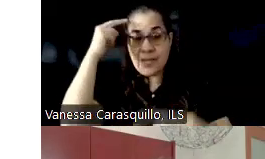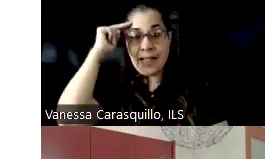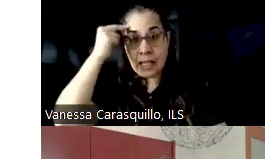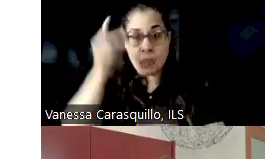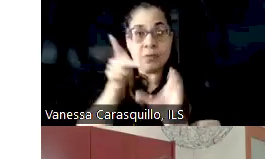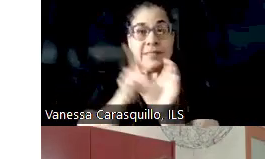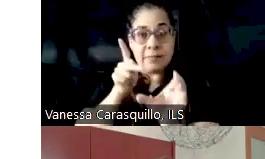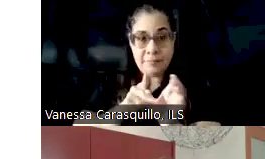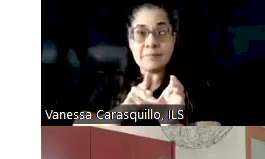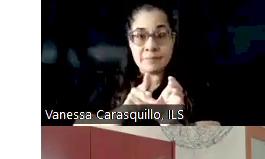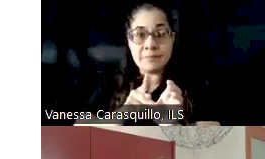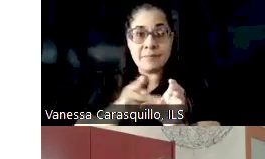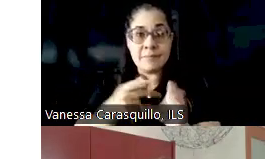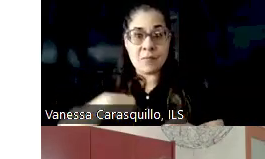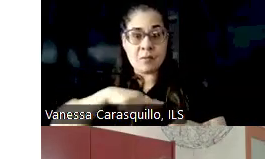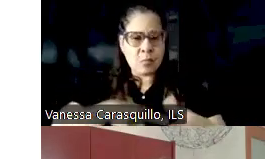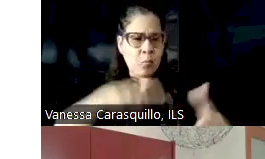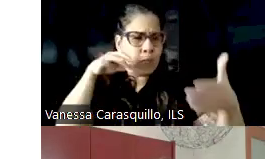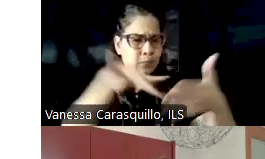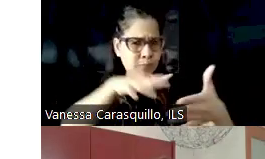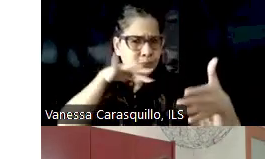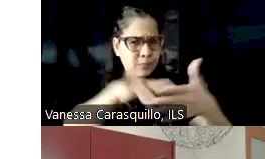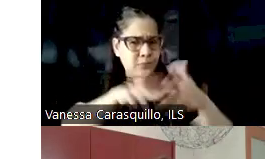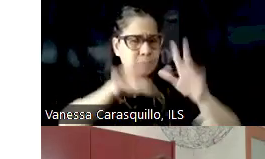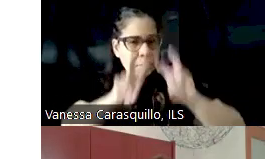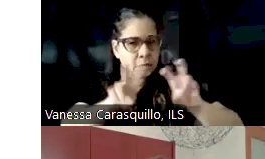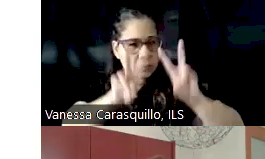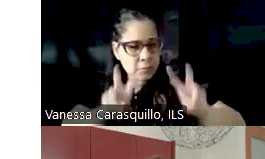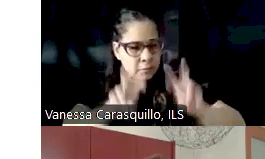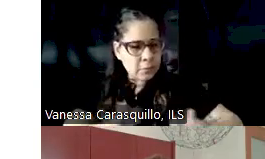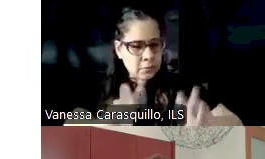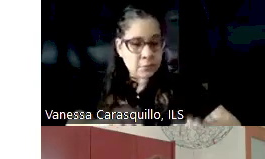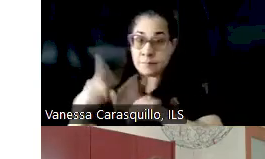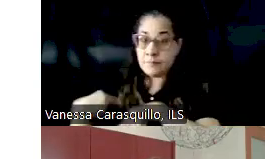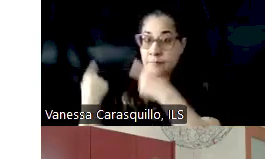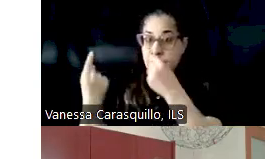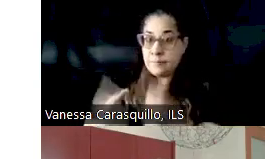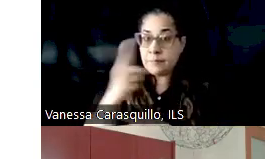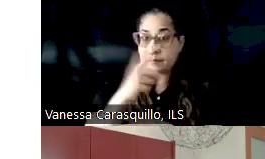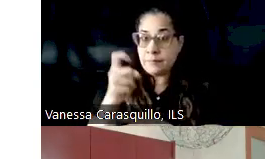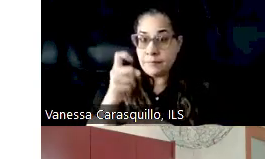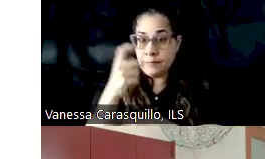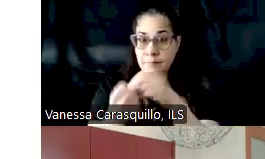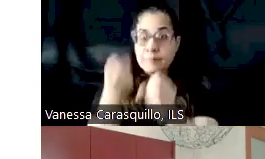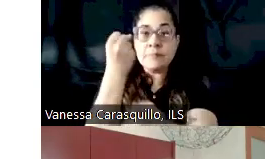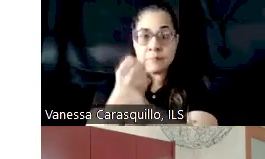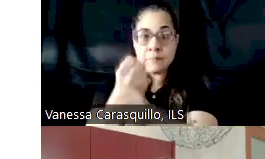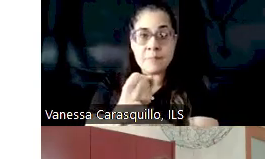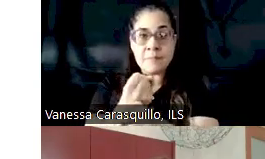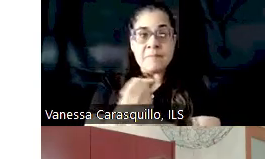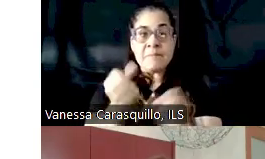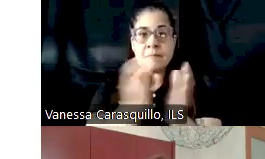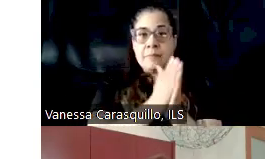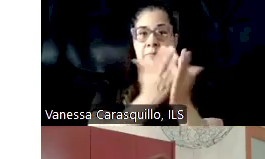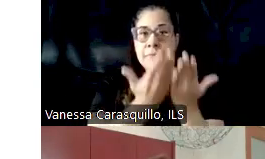desarrollo altamente estudiado. Ya estamos hablando de más de 100 años. En la literatura médica aparece el